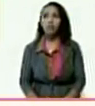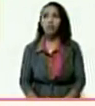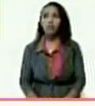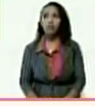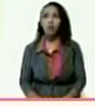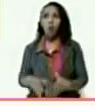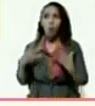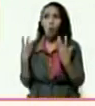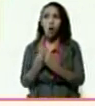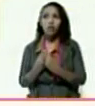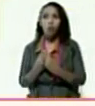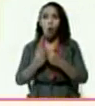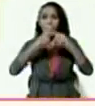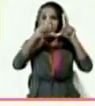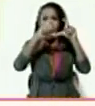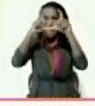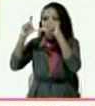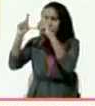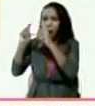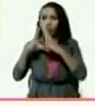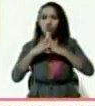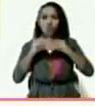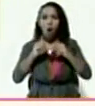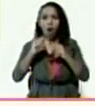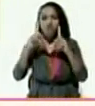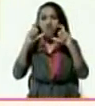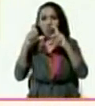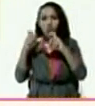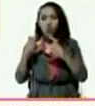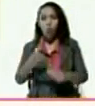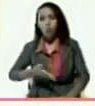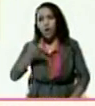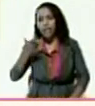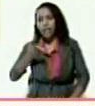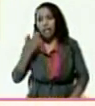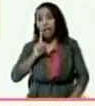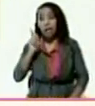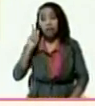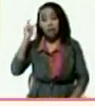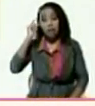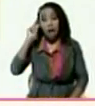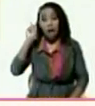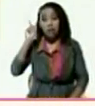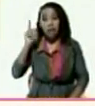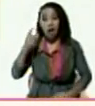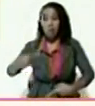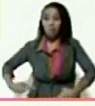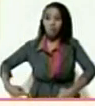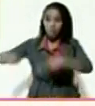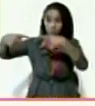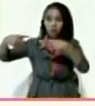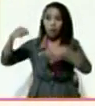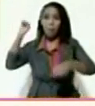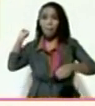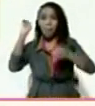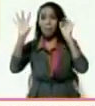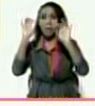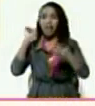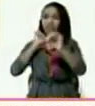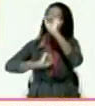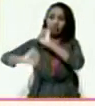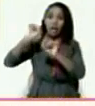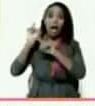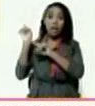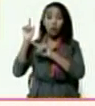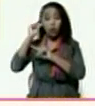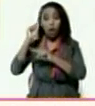La compañera tomando todas las fotos de ese día ahí en combate, de lo que se veía, de esos días,